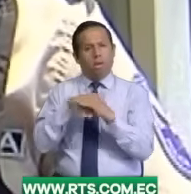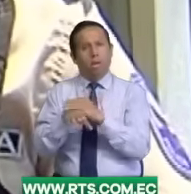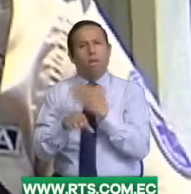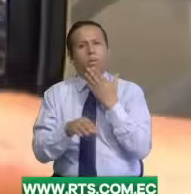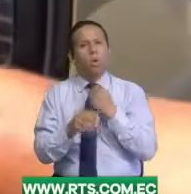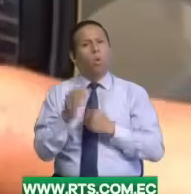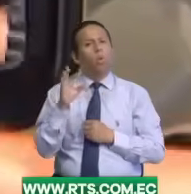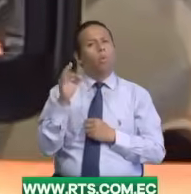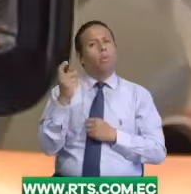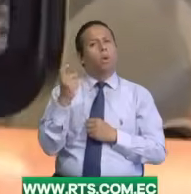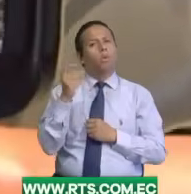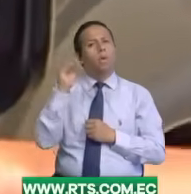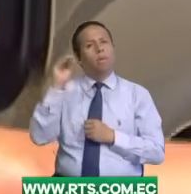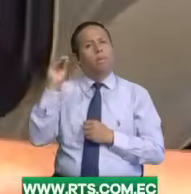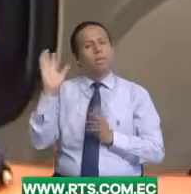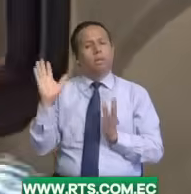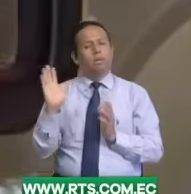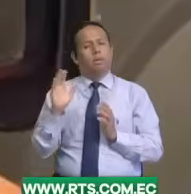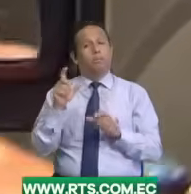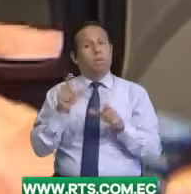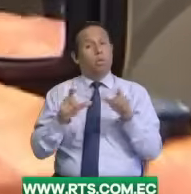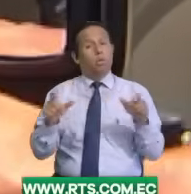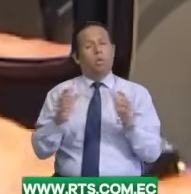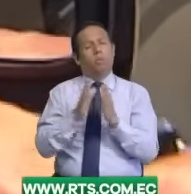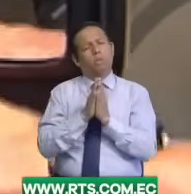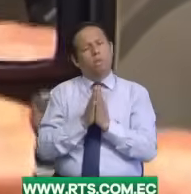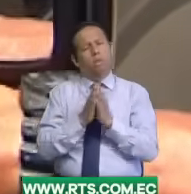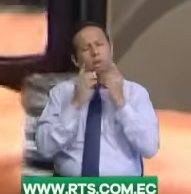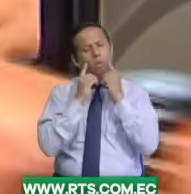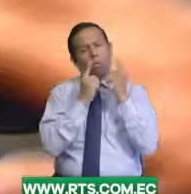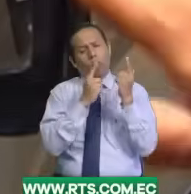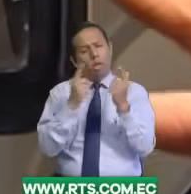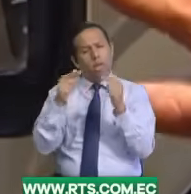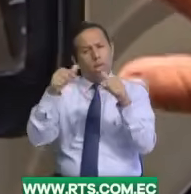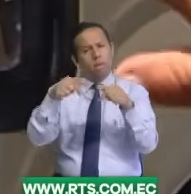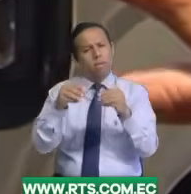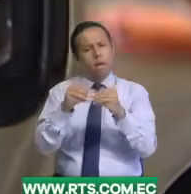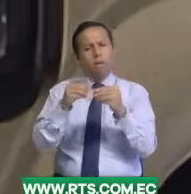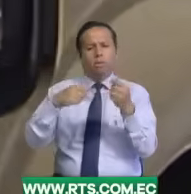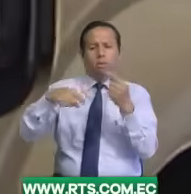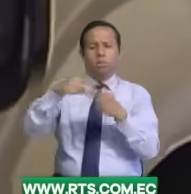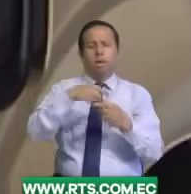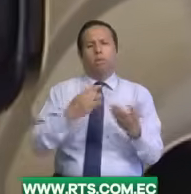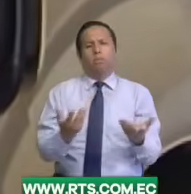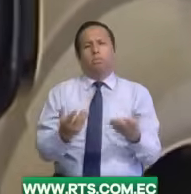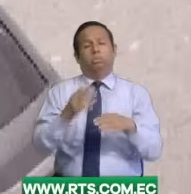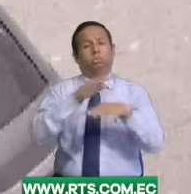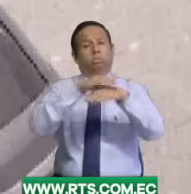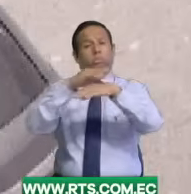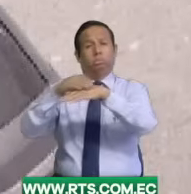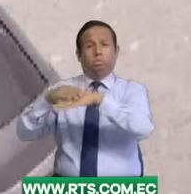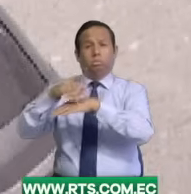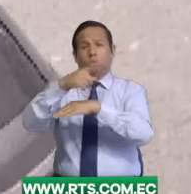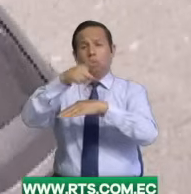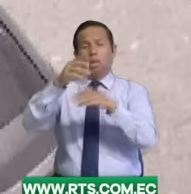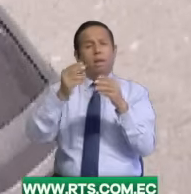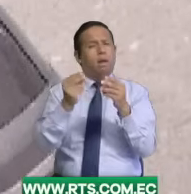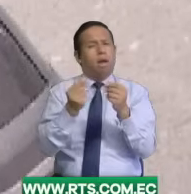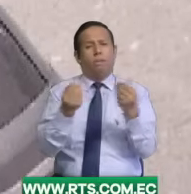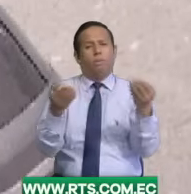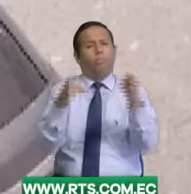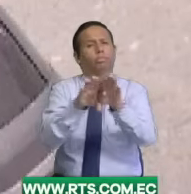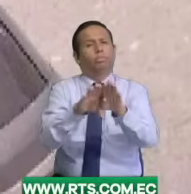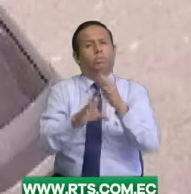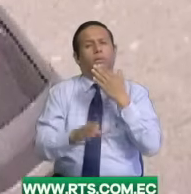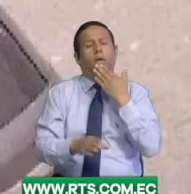al 911. Los vecinos piden más patrullaje y vigilancia en el sector y hacen un llamado a la comunidad a cerrar las puertas rápidamente